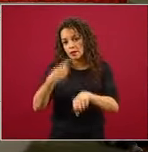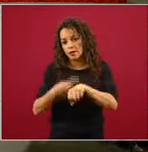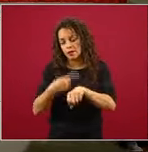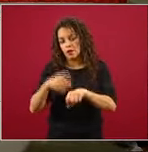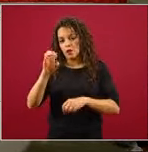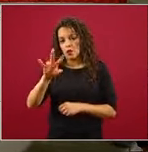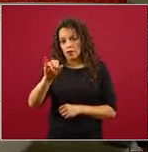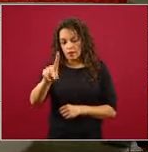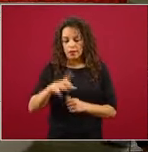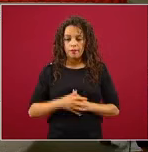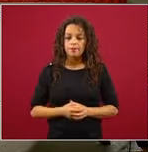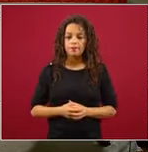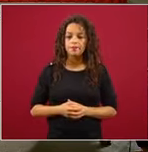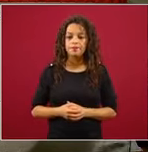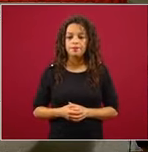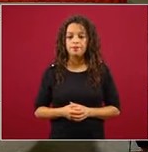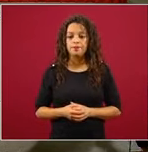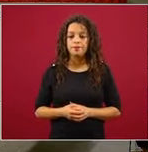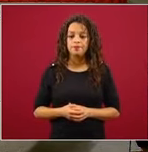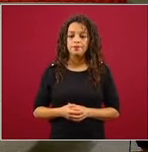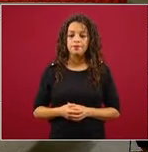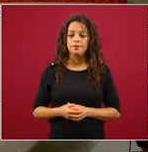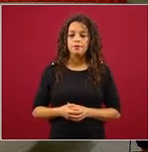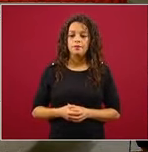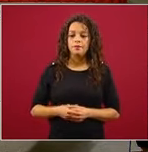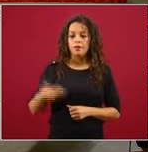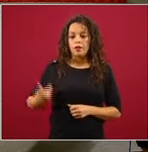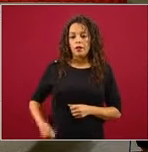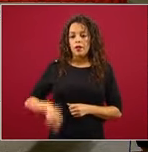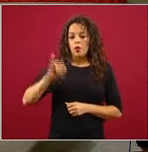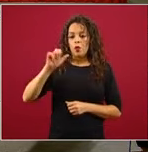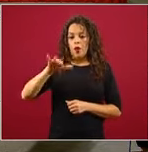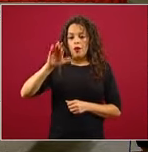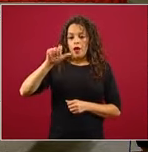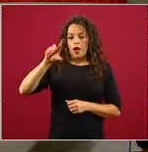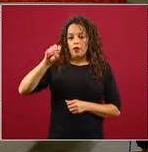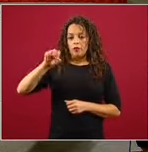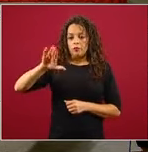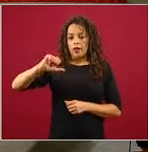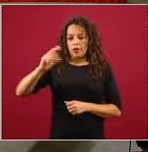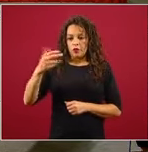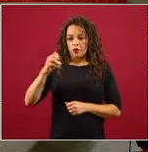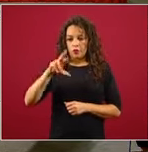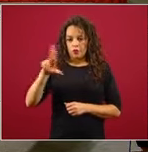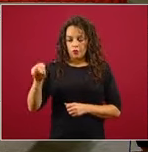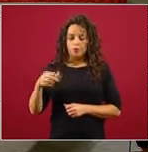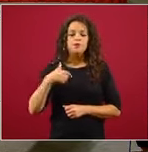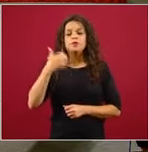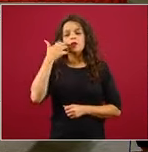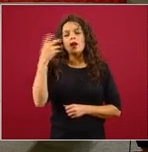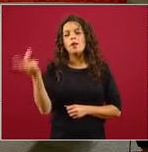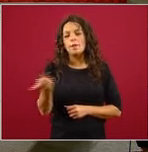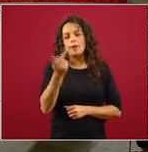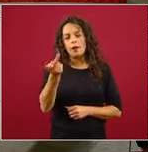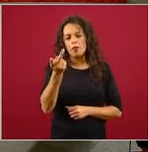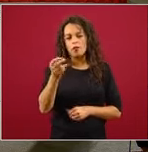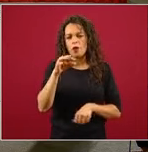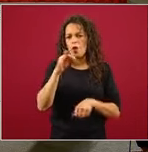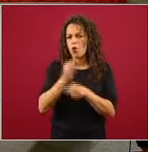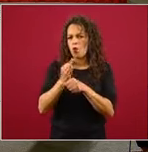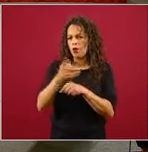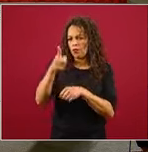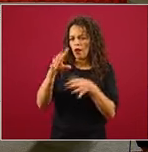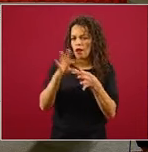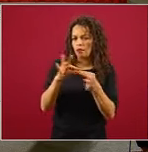Sí, buenas noches, Juan Carlos Machorro, reportero de AM de Querétaro. Doctor, ahorita que comentó estos